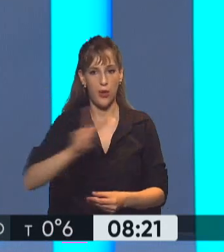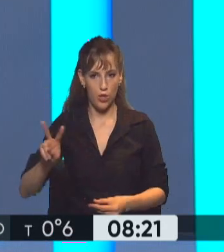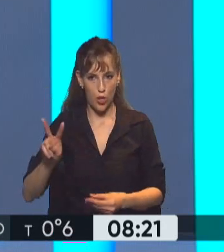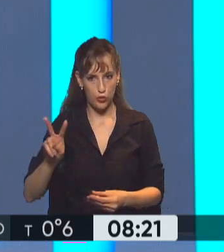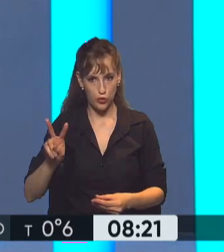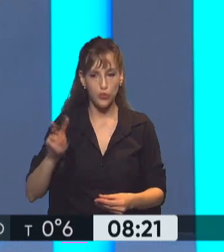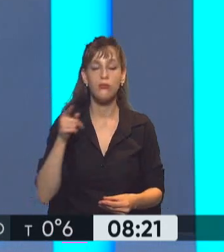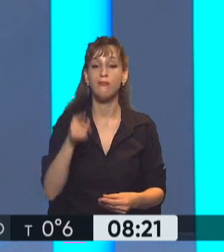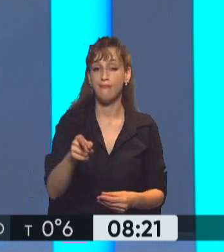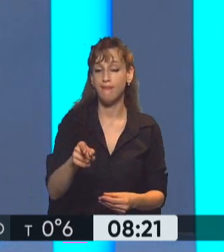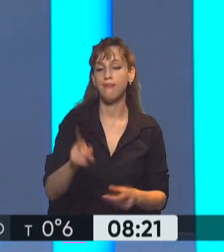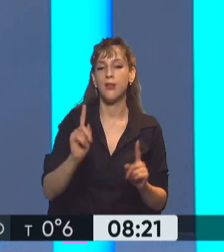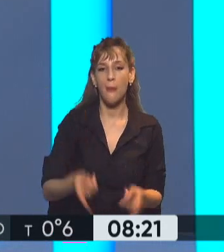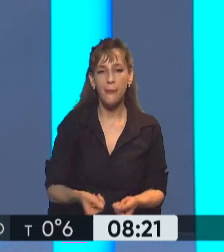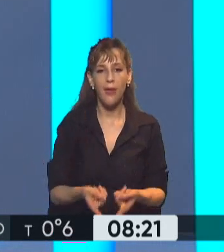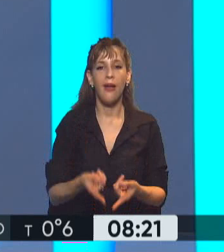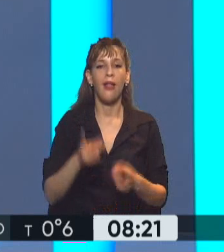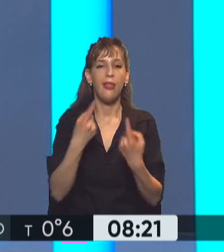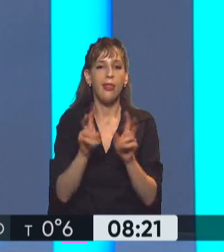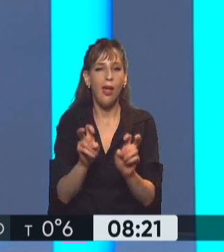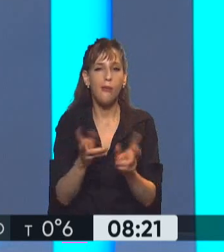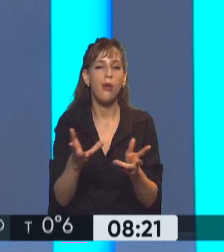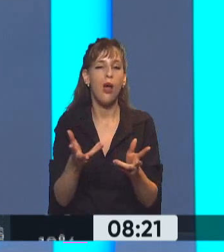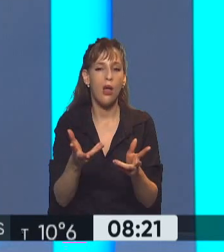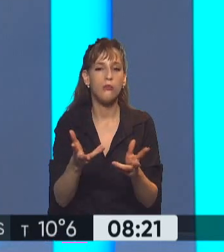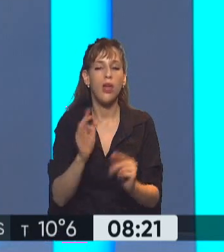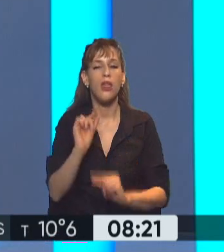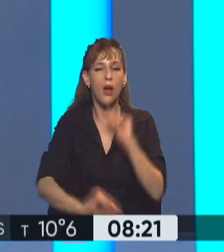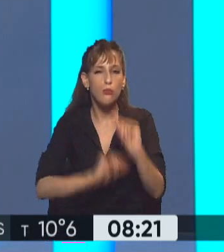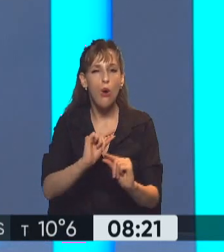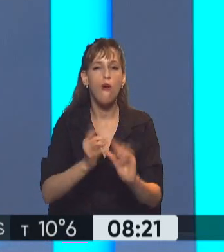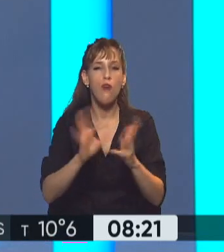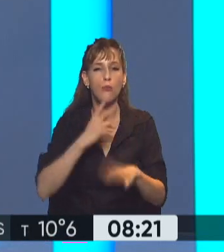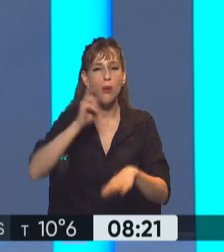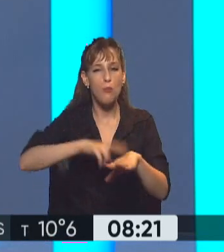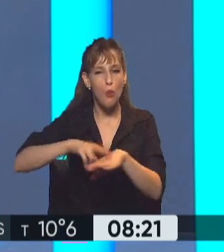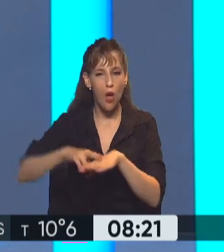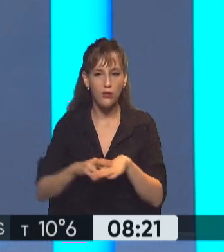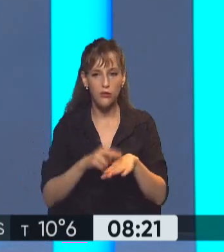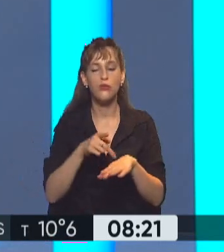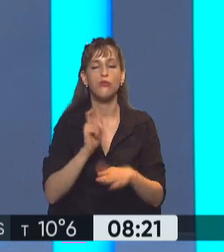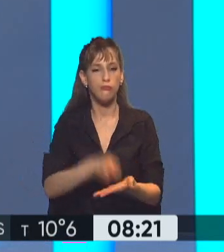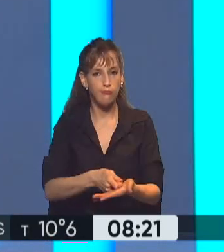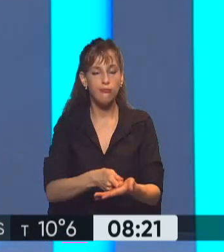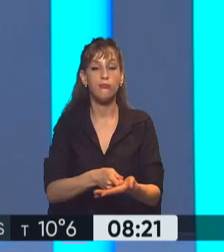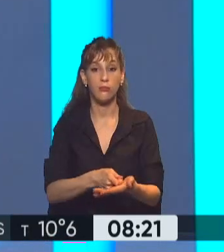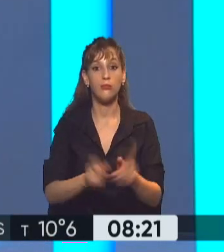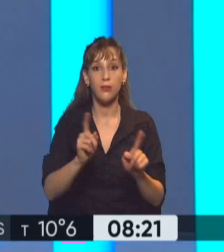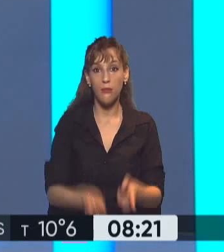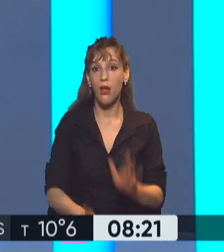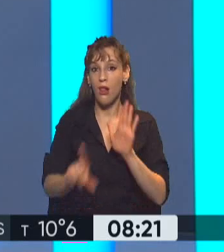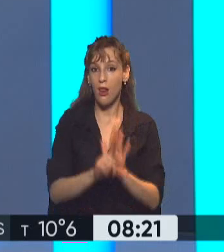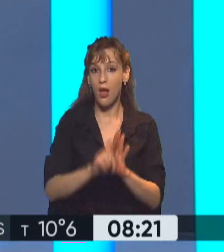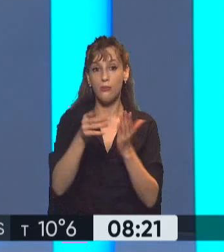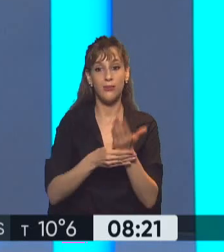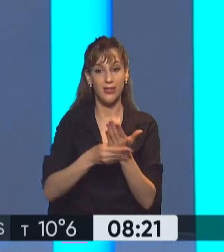de los recursos patrimoniales y que sea progresivo el sistema tributario en la provincia de buenos aires y la ley de ministerio